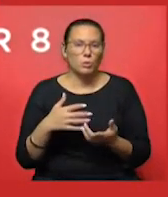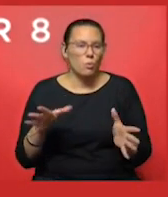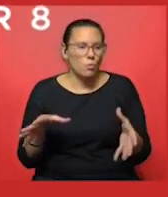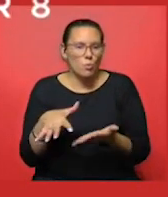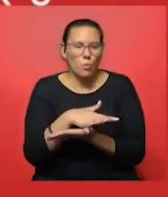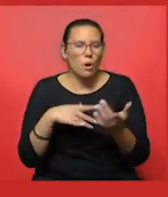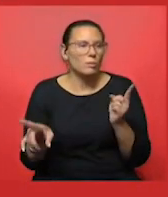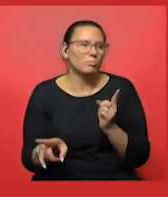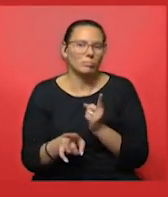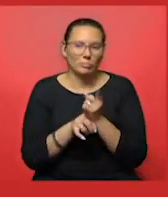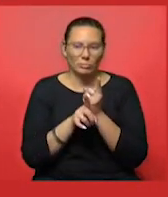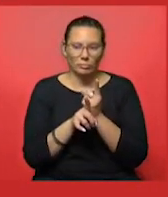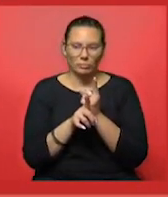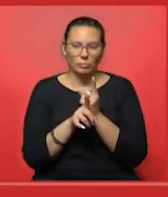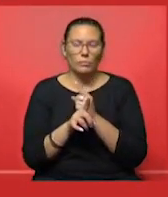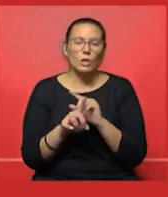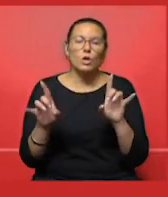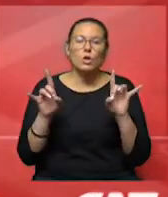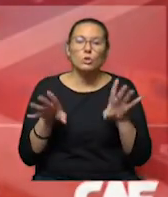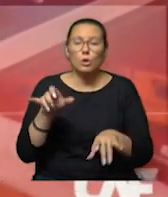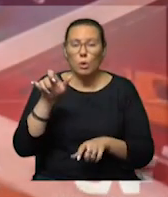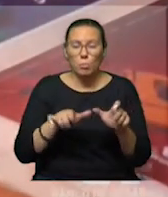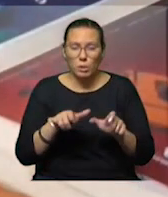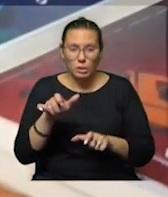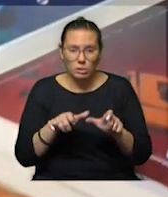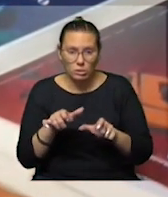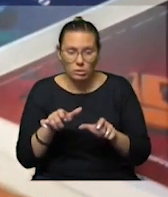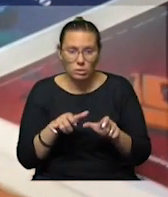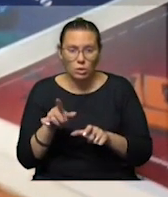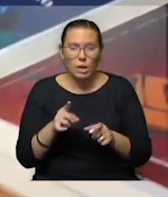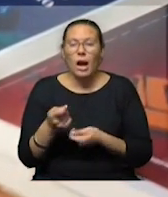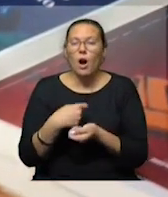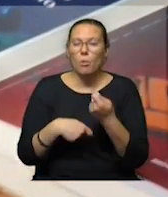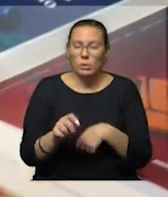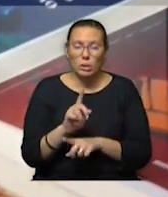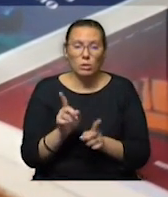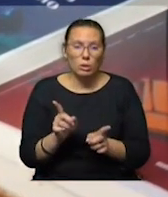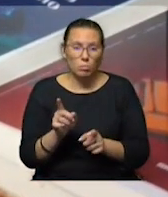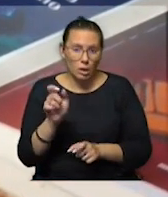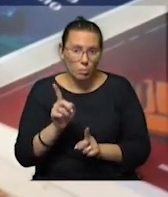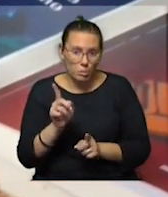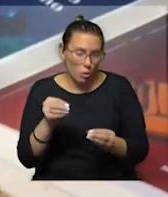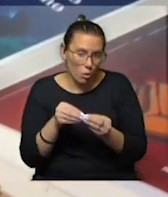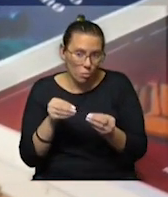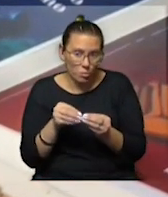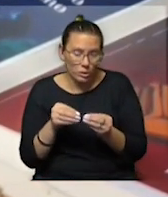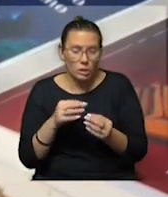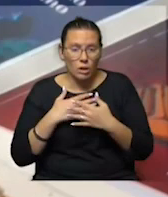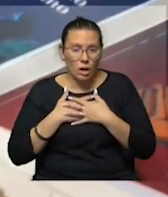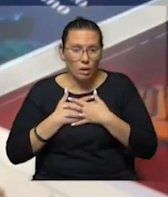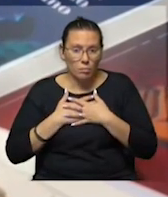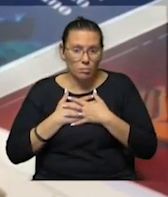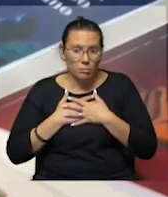de encuentro no solo para los que no están en el mainstream comercial Digamos si no este para los mismos colegas No a mí me